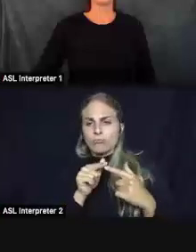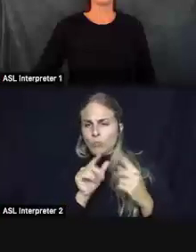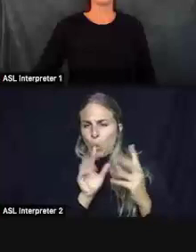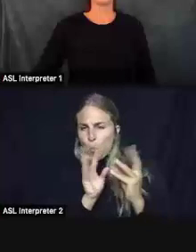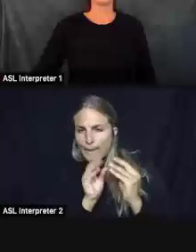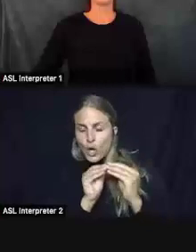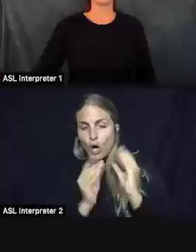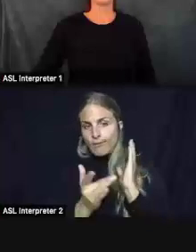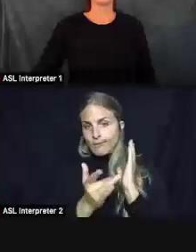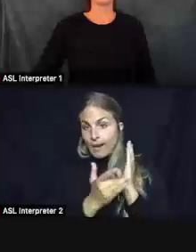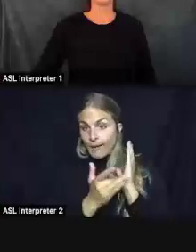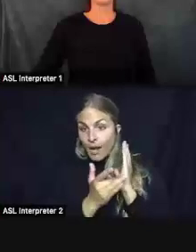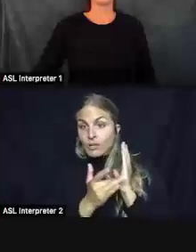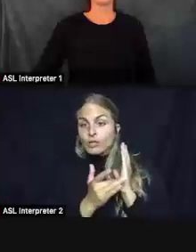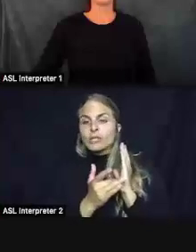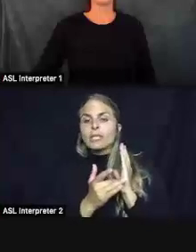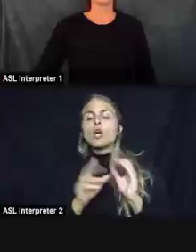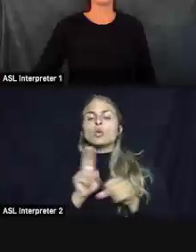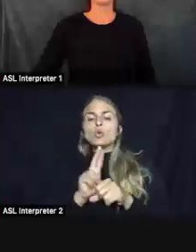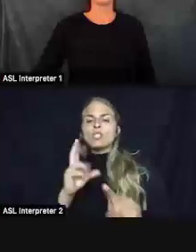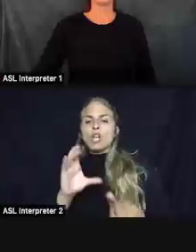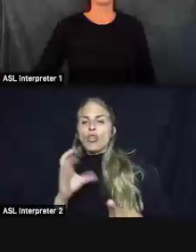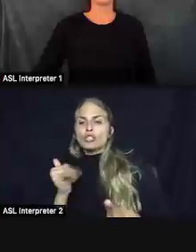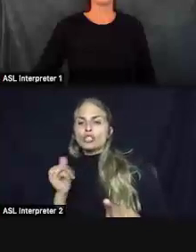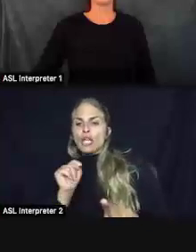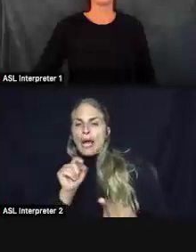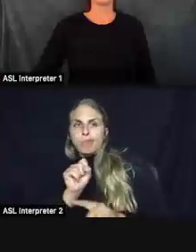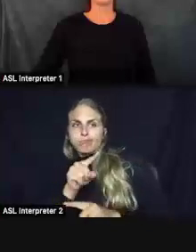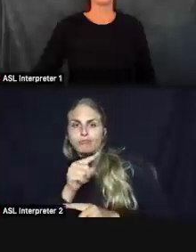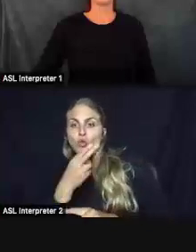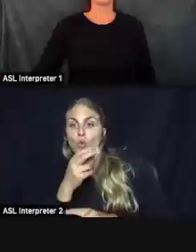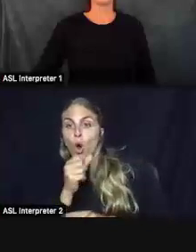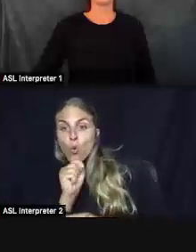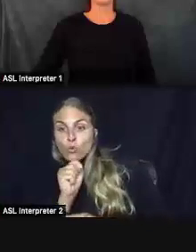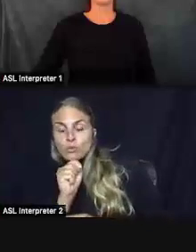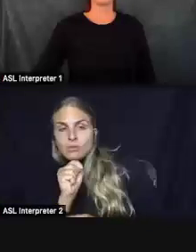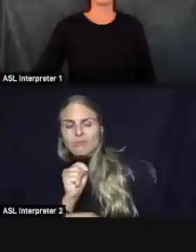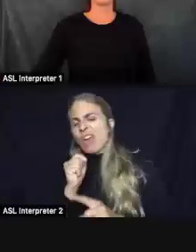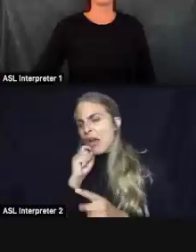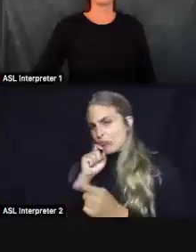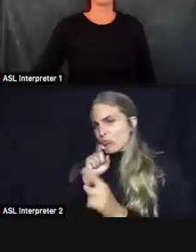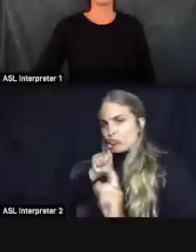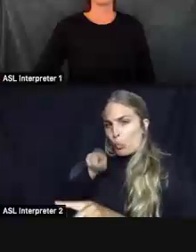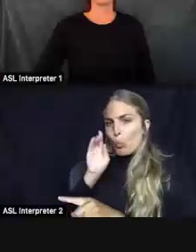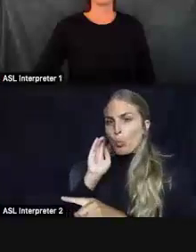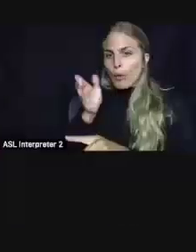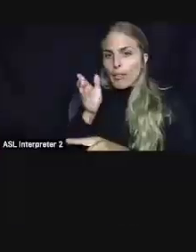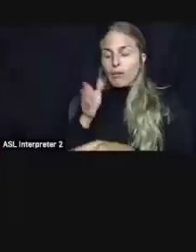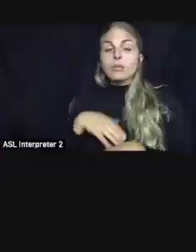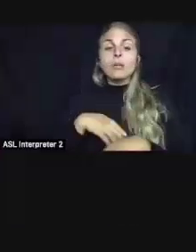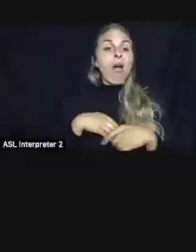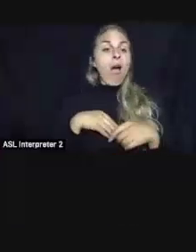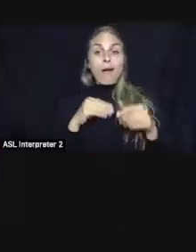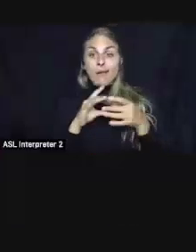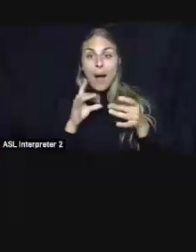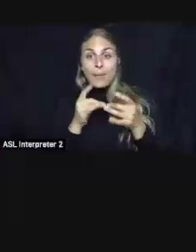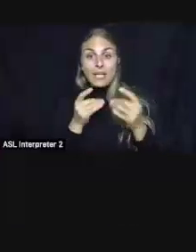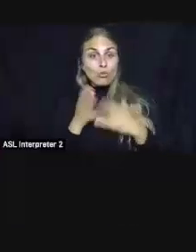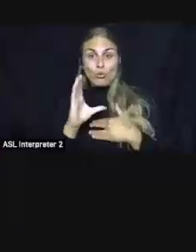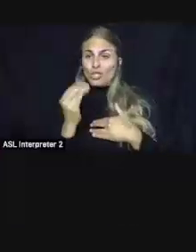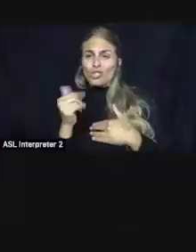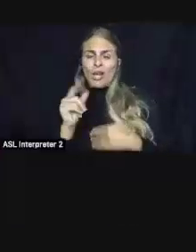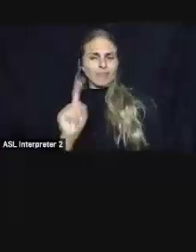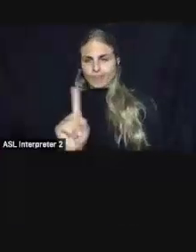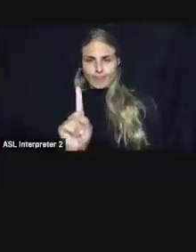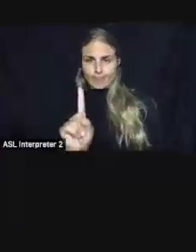sobre la tecnología del seminario web, utilice el chat para enviar un mensaje al anfitrión y recibir una respuesta por escrito. No